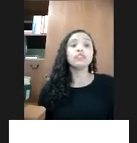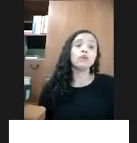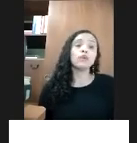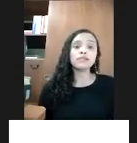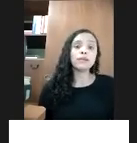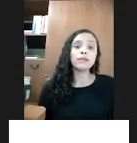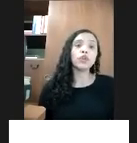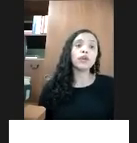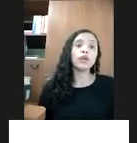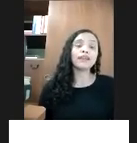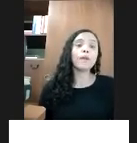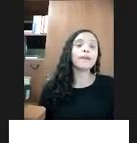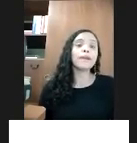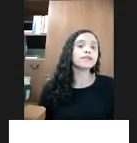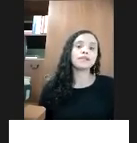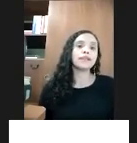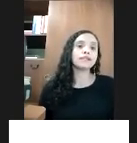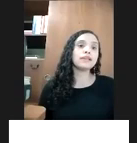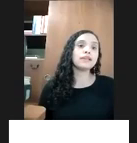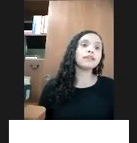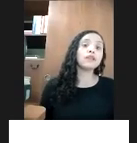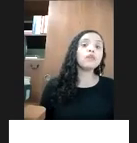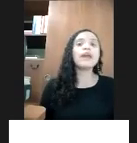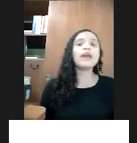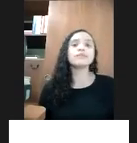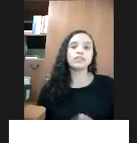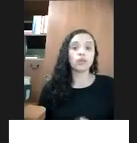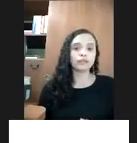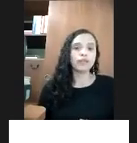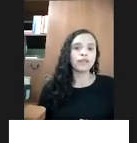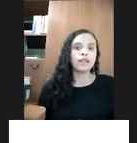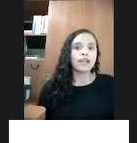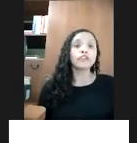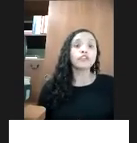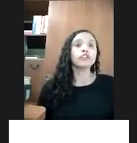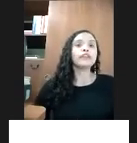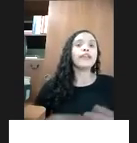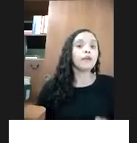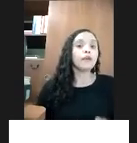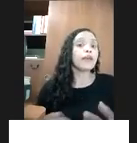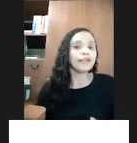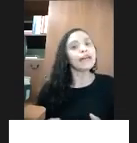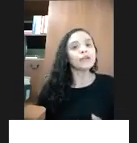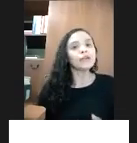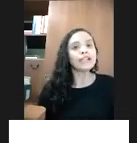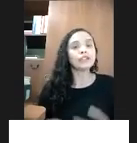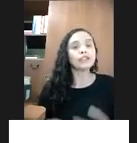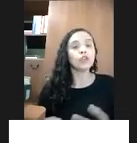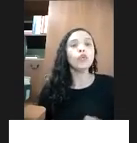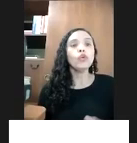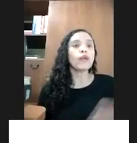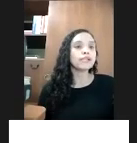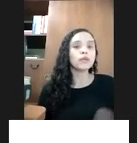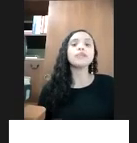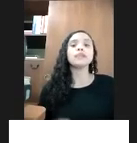57% de los encuestados pasa sin electricidad entre 1 y 6 horas. nosotros queremos darle el dato duro,